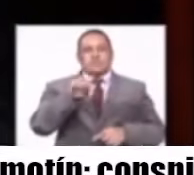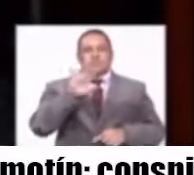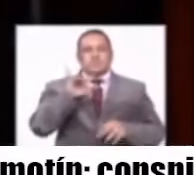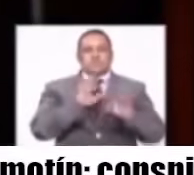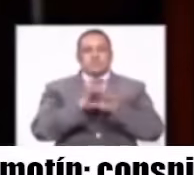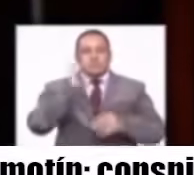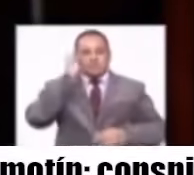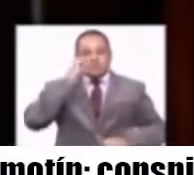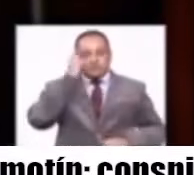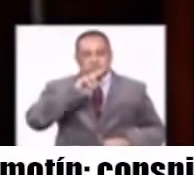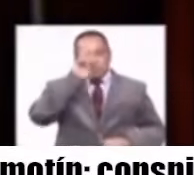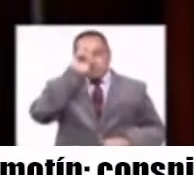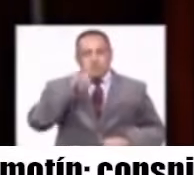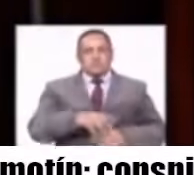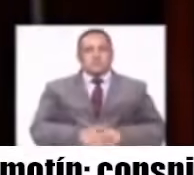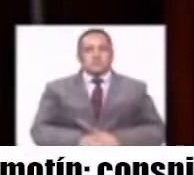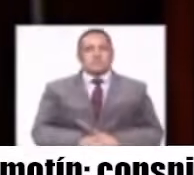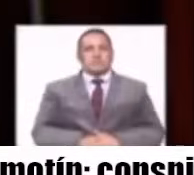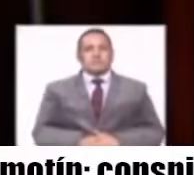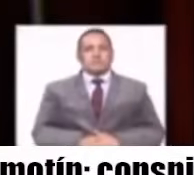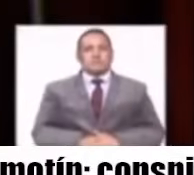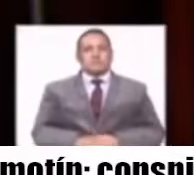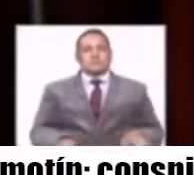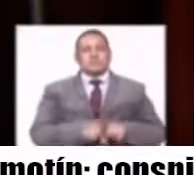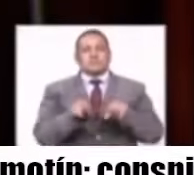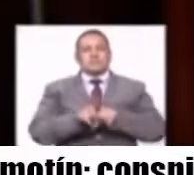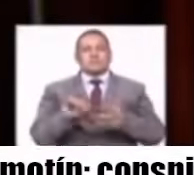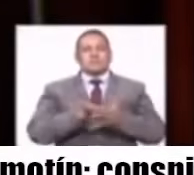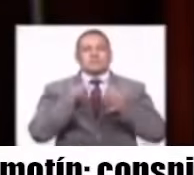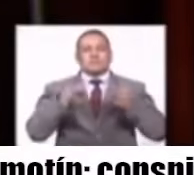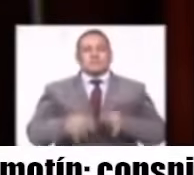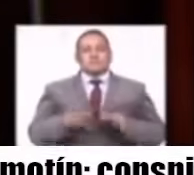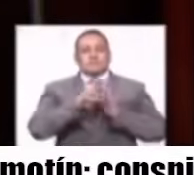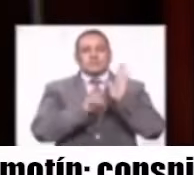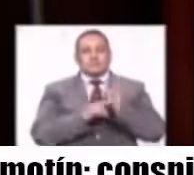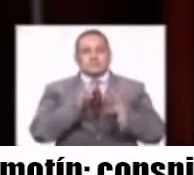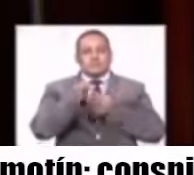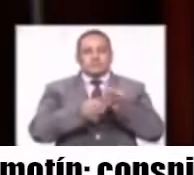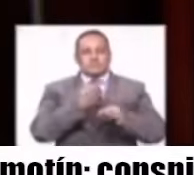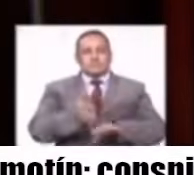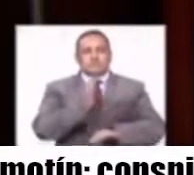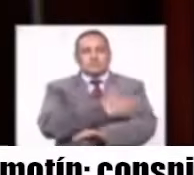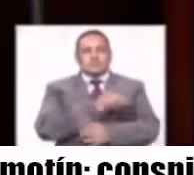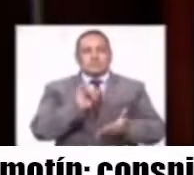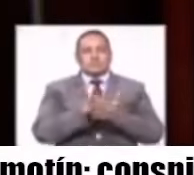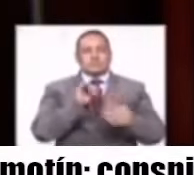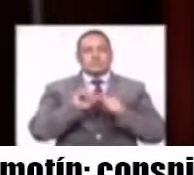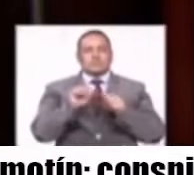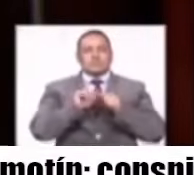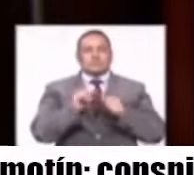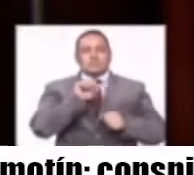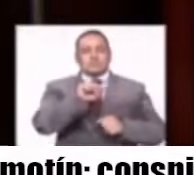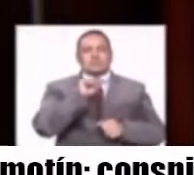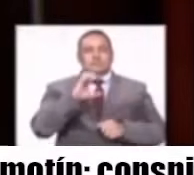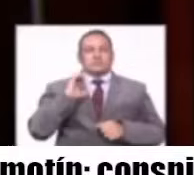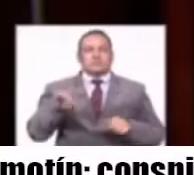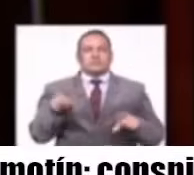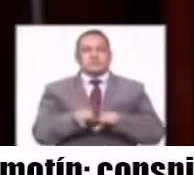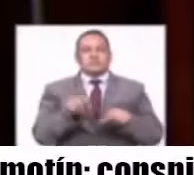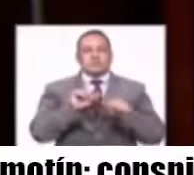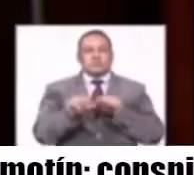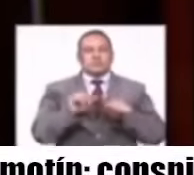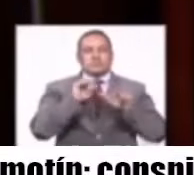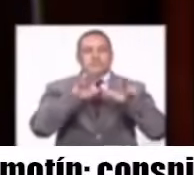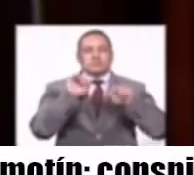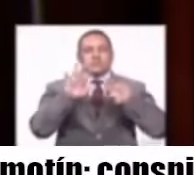la Constitución Política del Perú por cumplir con los requisitos señalados en los artículos A y C, el artículo 89 del